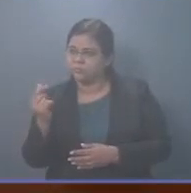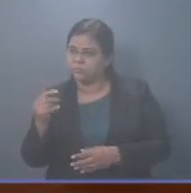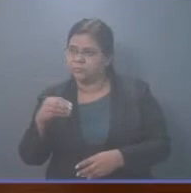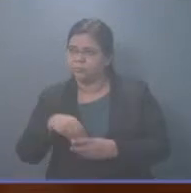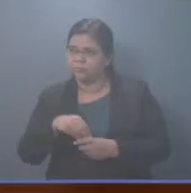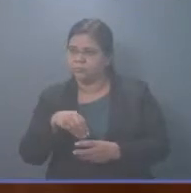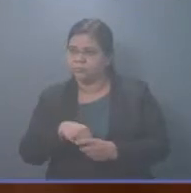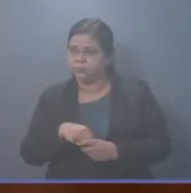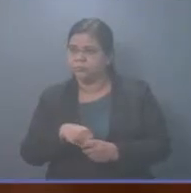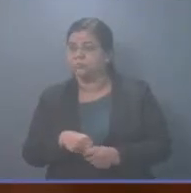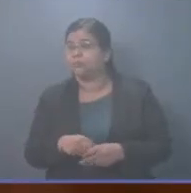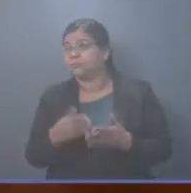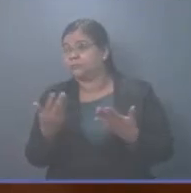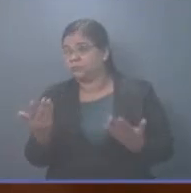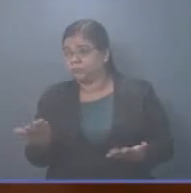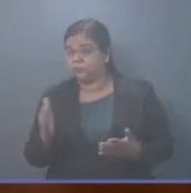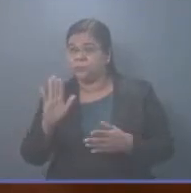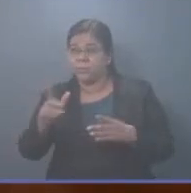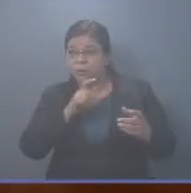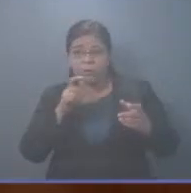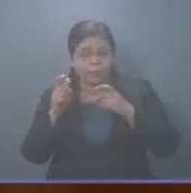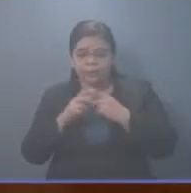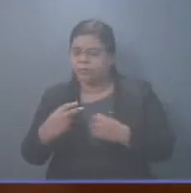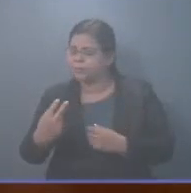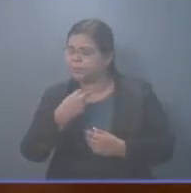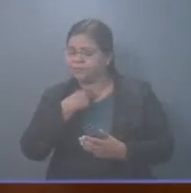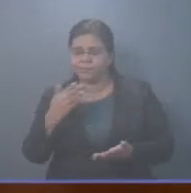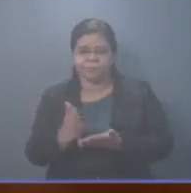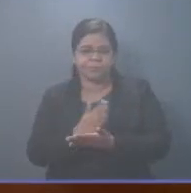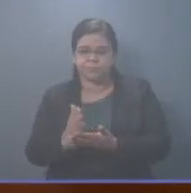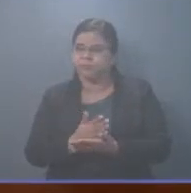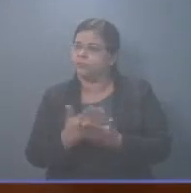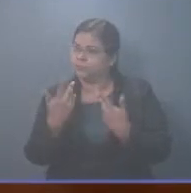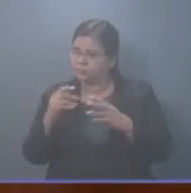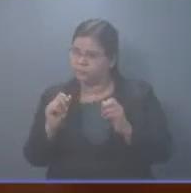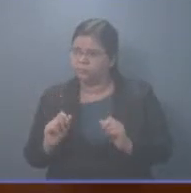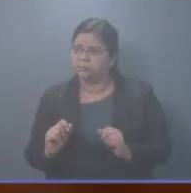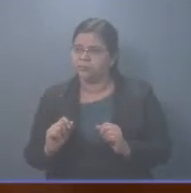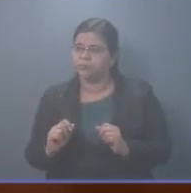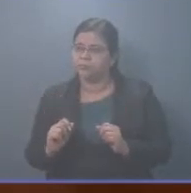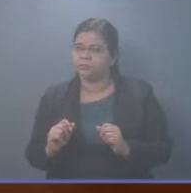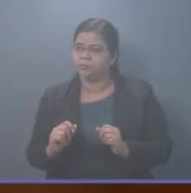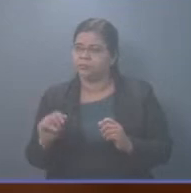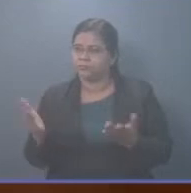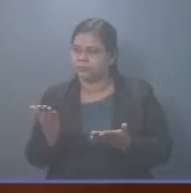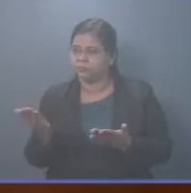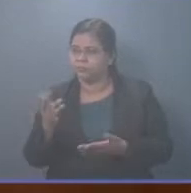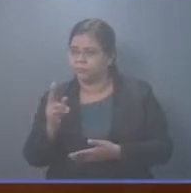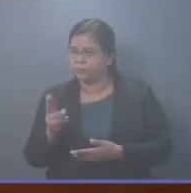seguros, en los cuales la edad no sea un impedimento para la obtención del mismo. Leído, presidente.